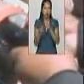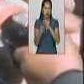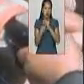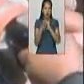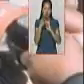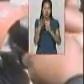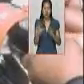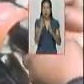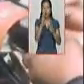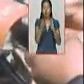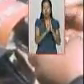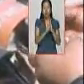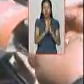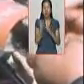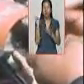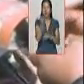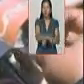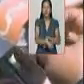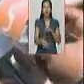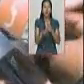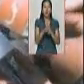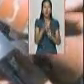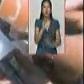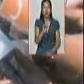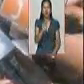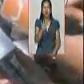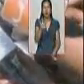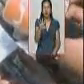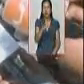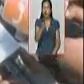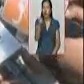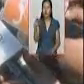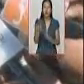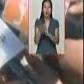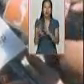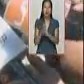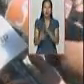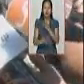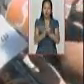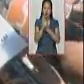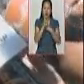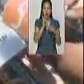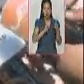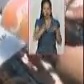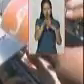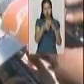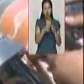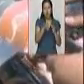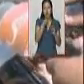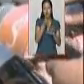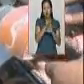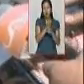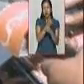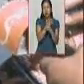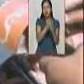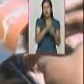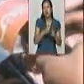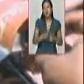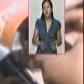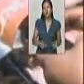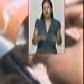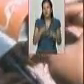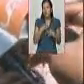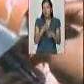constitución política del estado la ley 045 y muchas otras leyes más que amparan los derechos de las personas de la diversidad sexual en bolivia